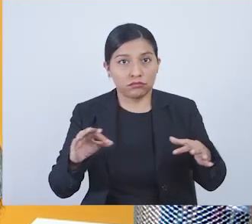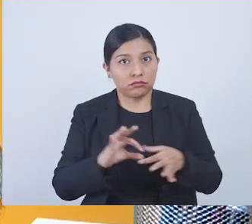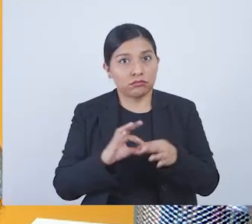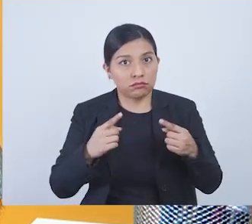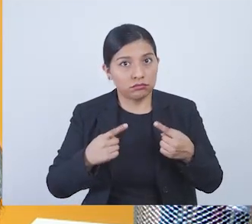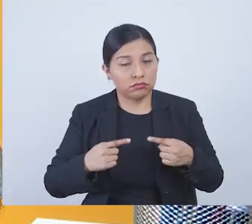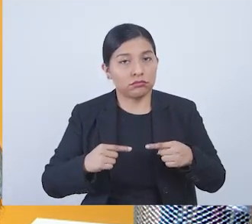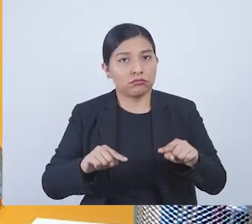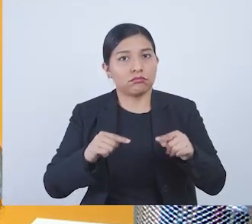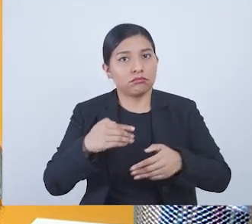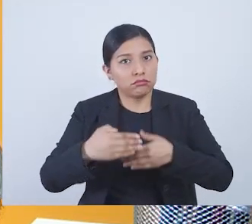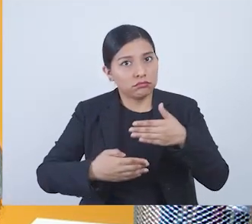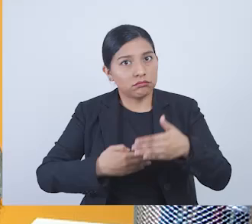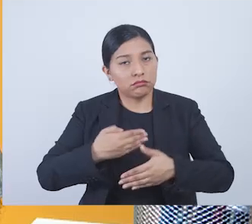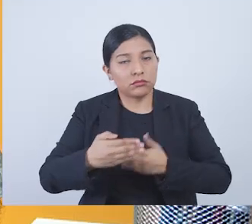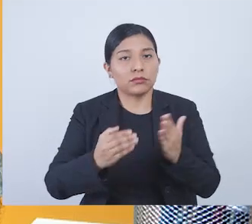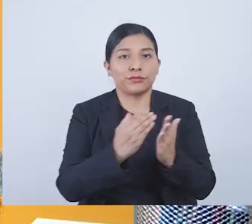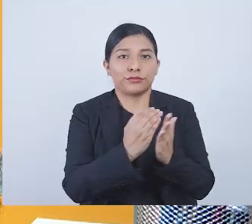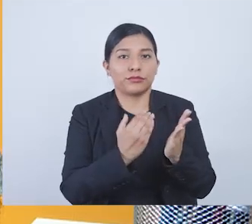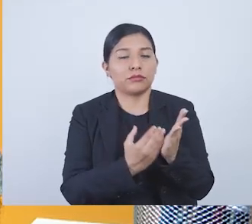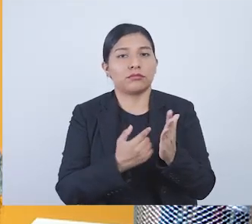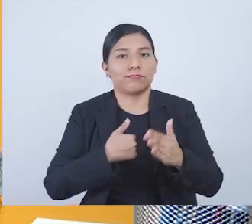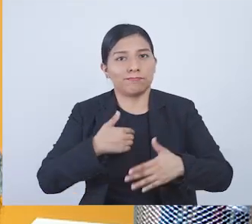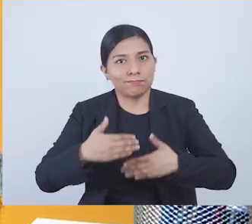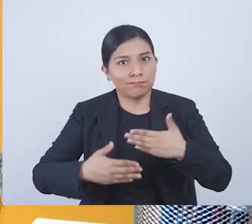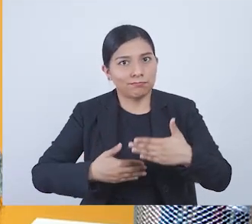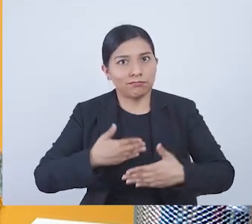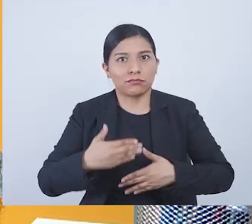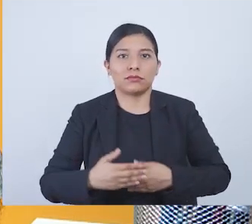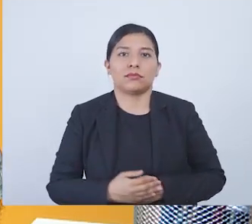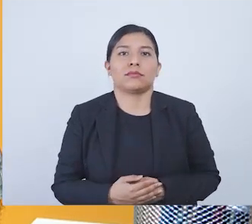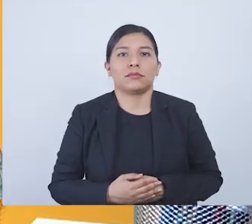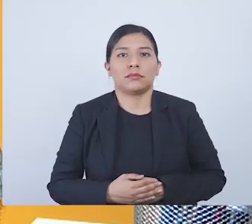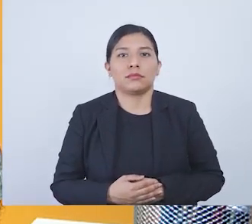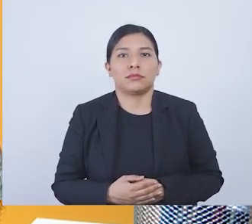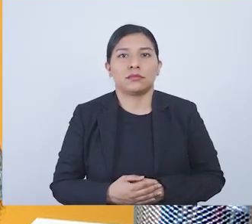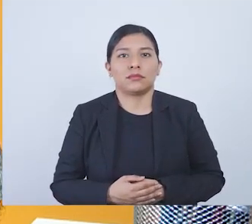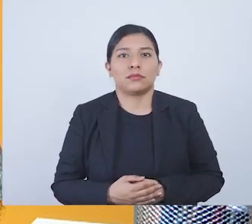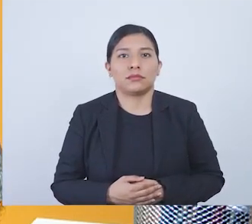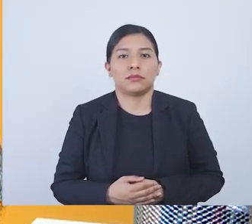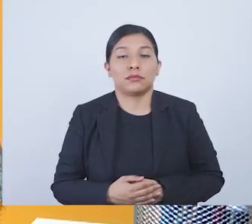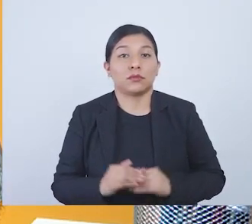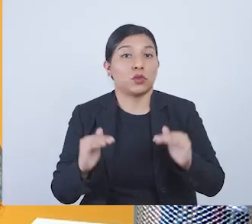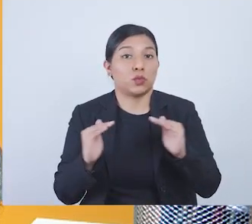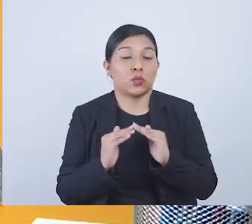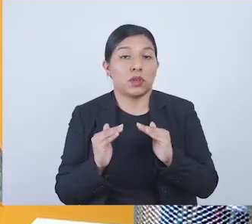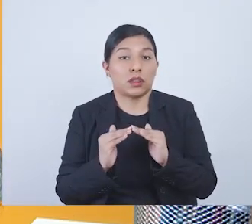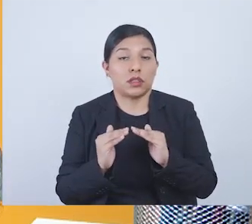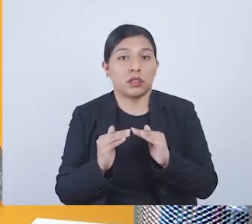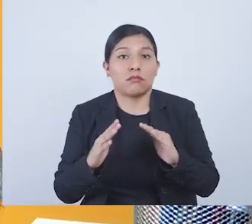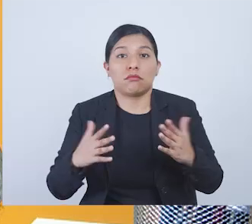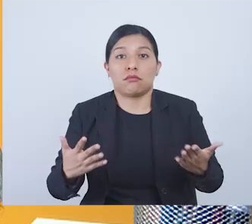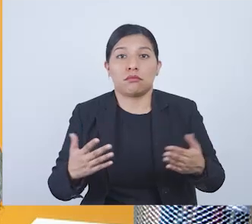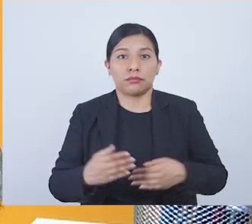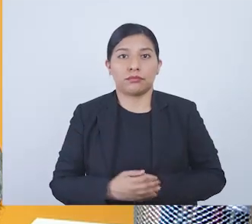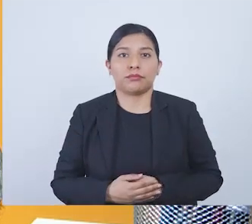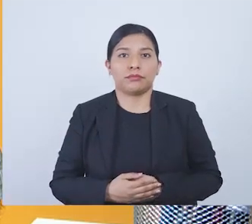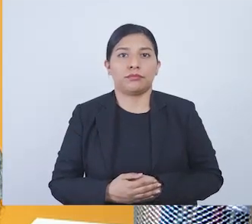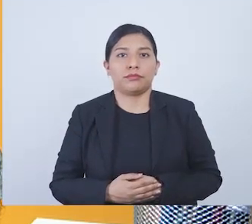y secuencia curricular con el programa de segundo